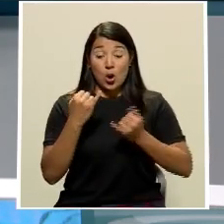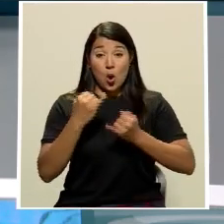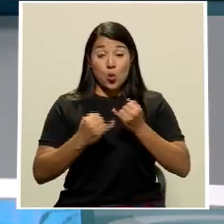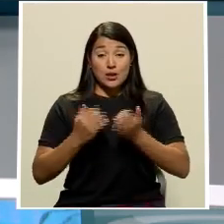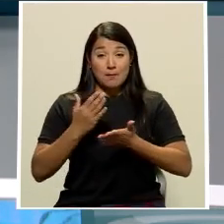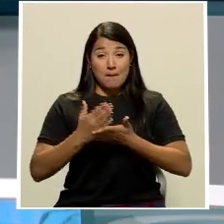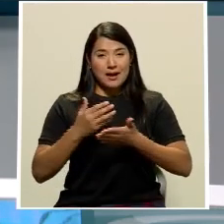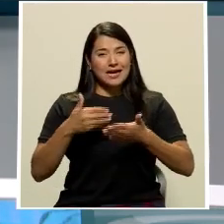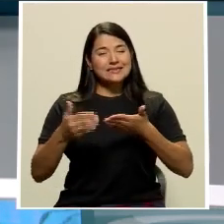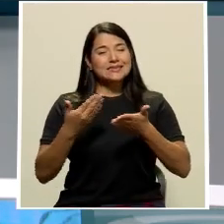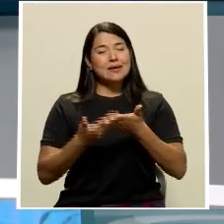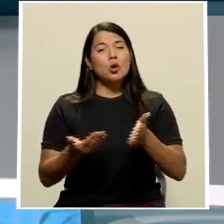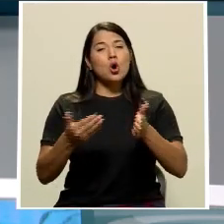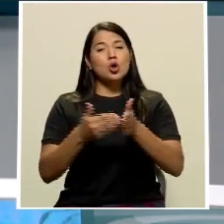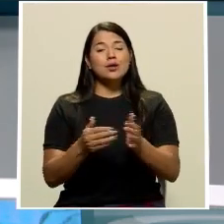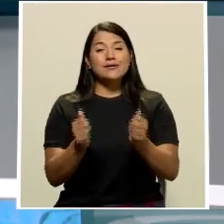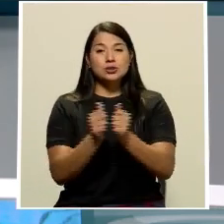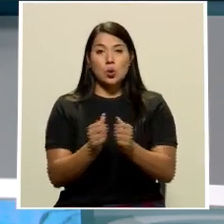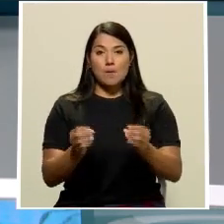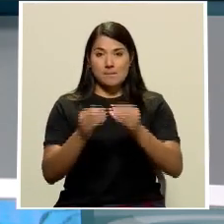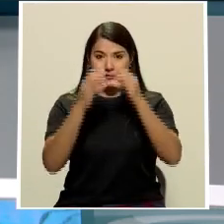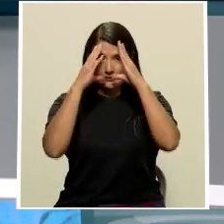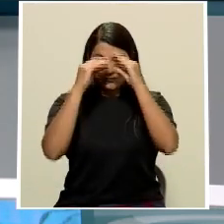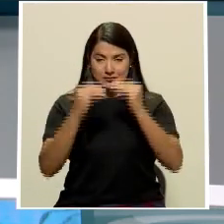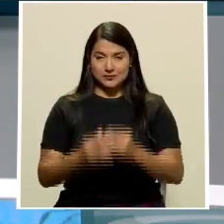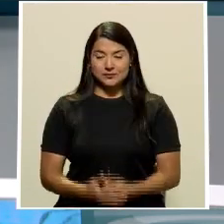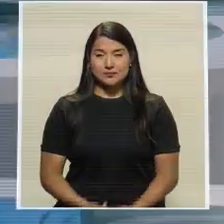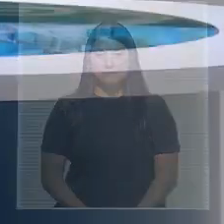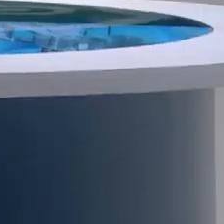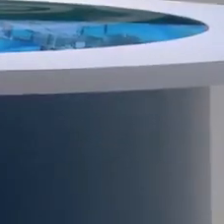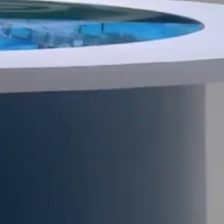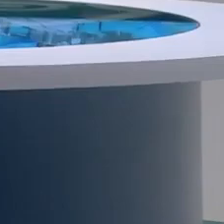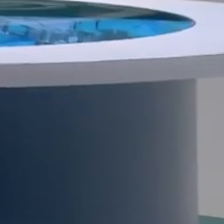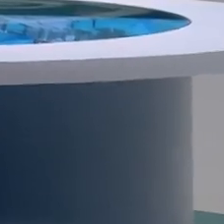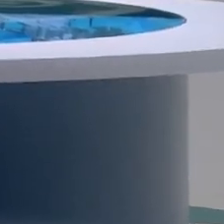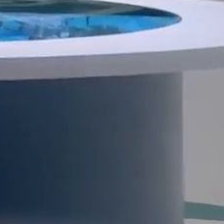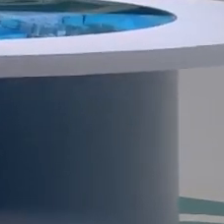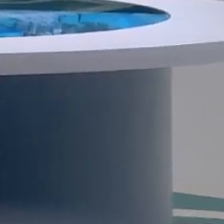pausa y ya regresamos con más información.